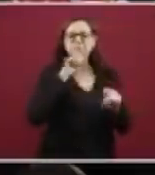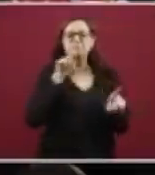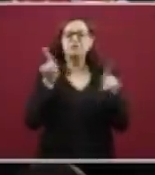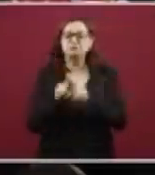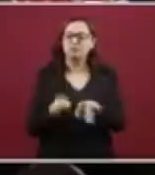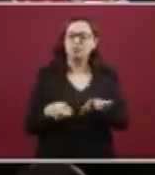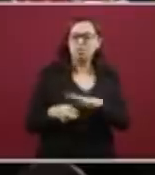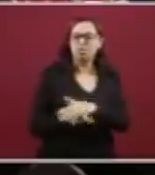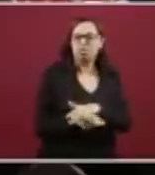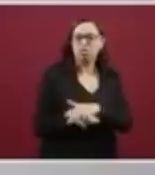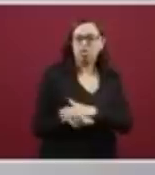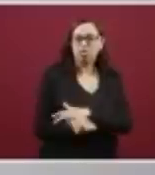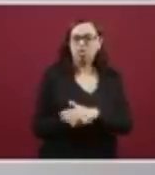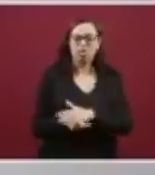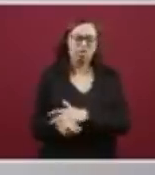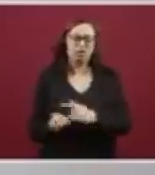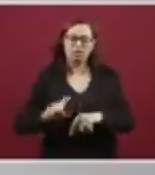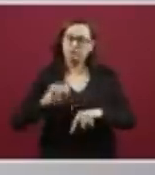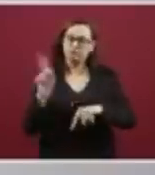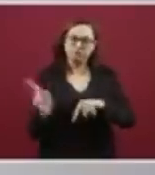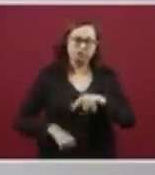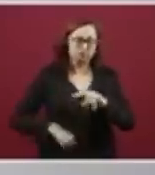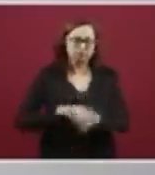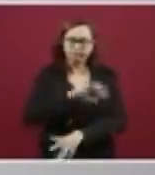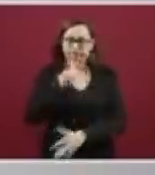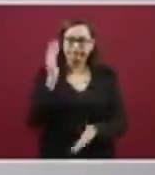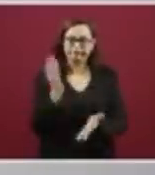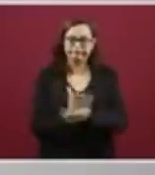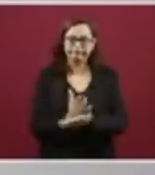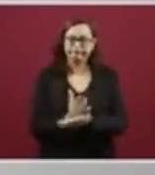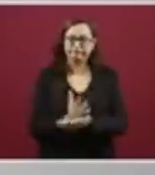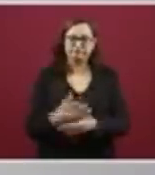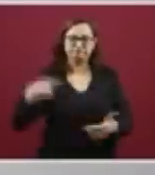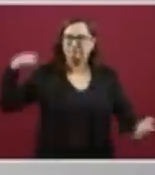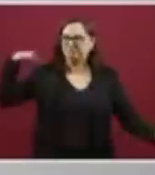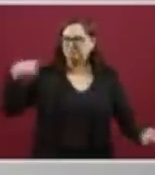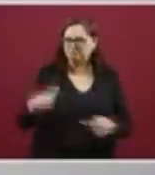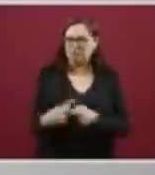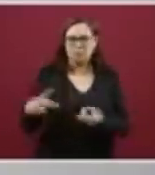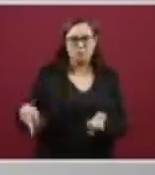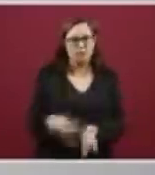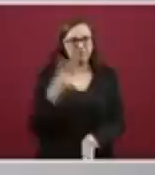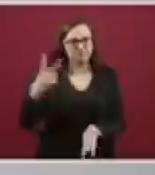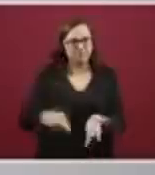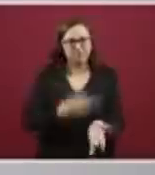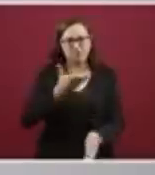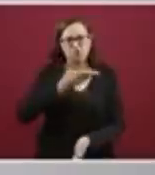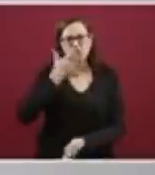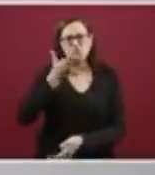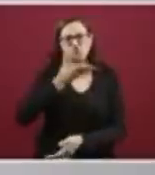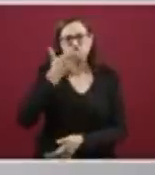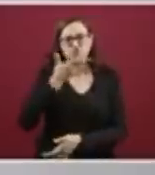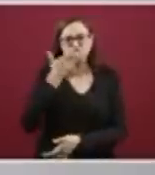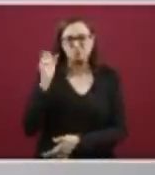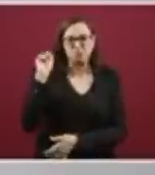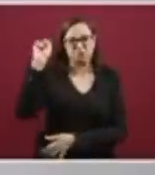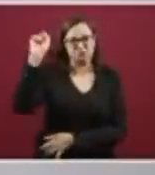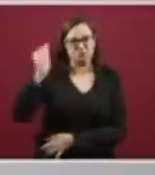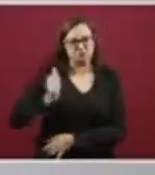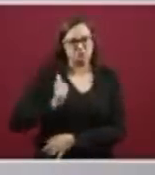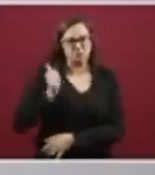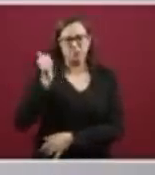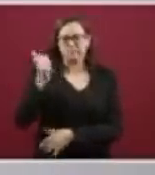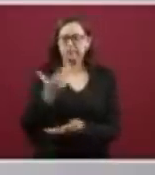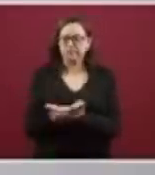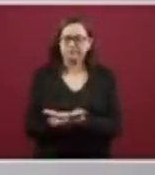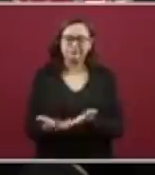de chantaje, como se ha utilizado muchas veces algunos sindicatos.